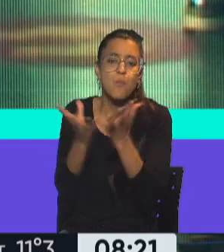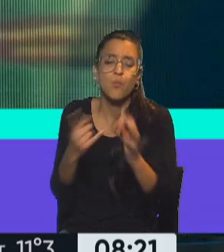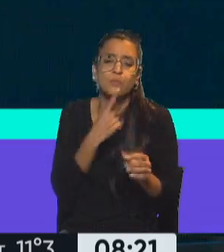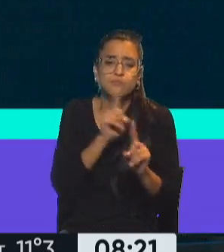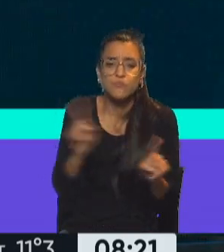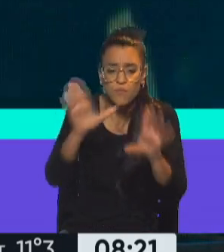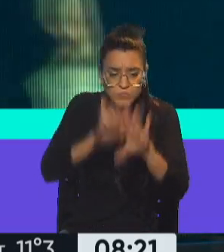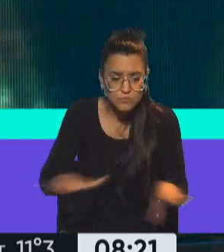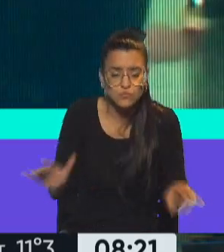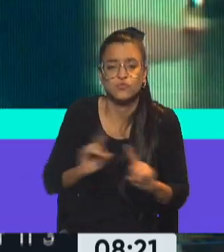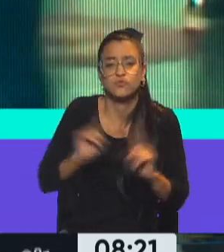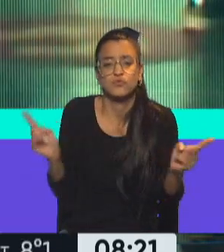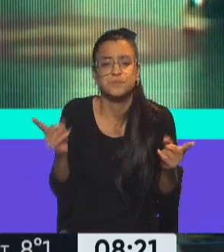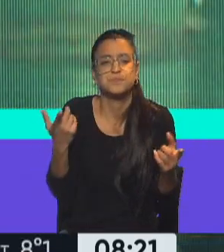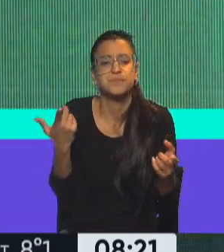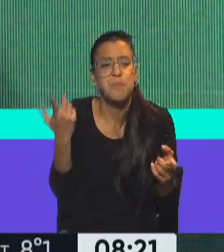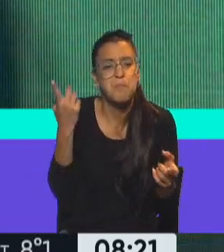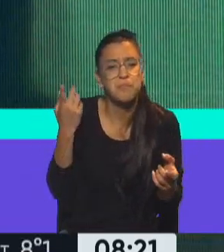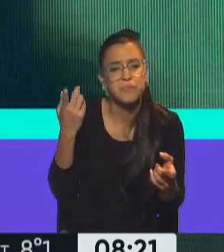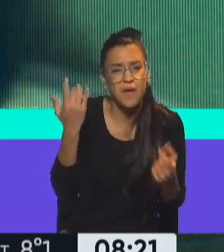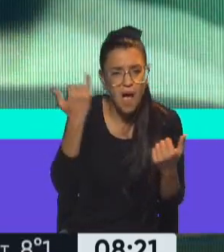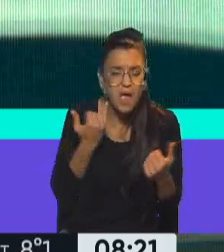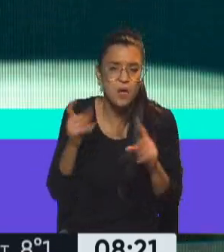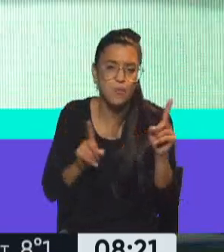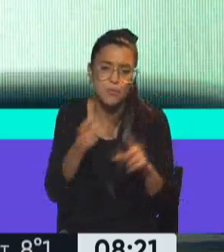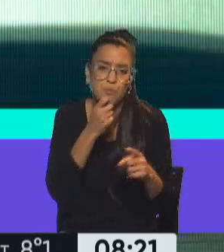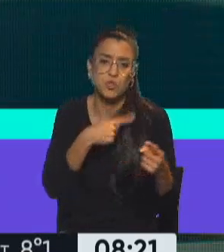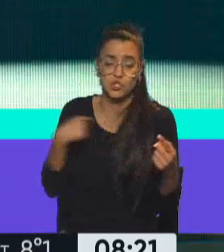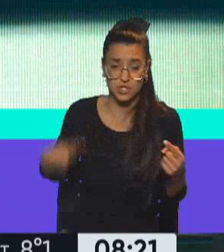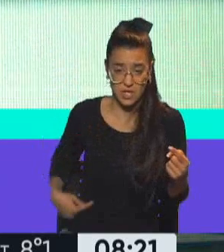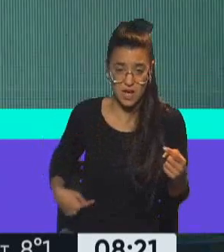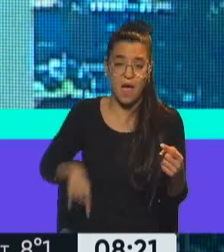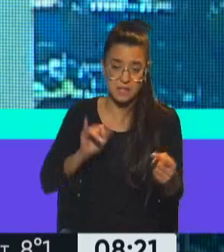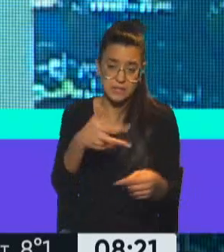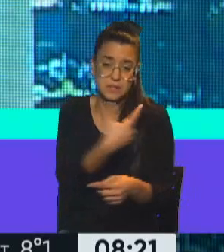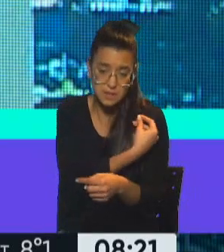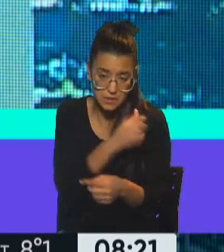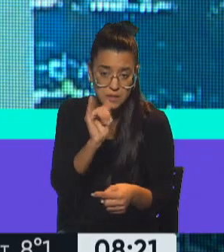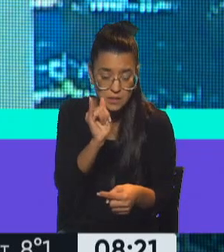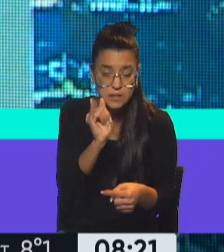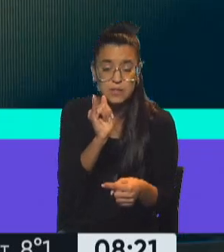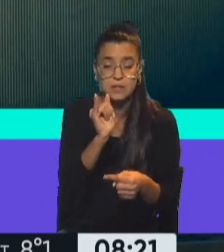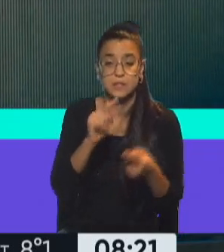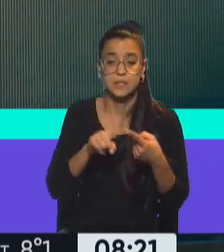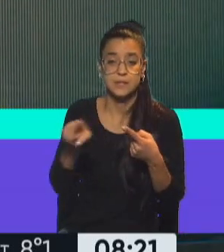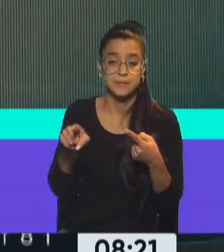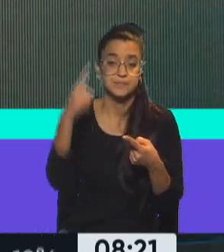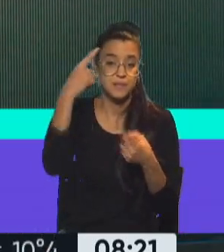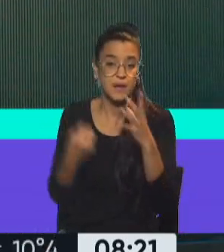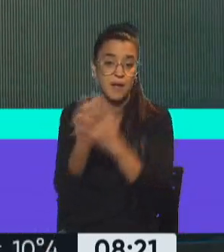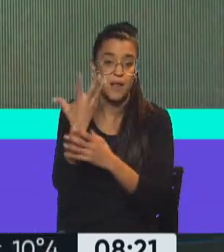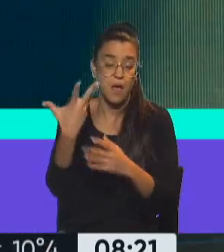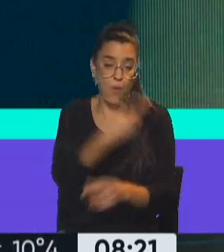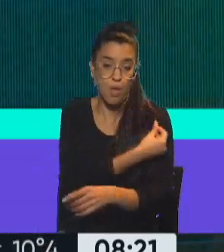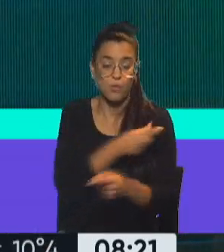manera pediátrica, salvo en casos como el de China misma, que es donde se creó esta